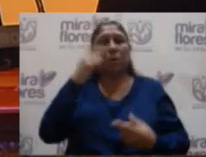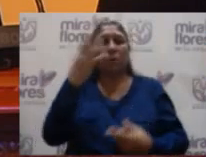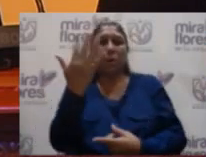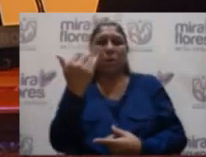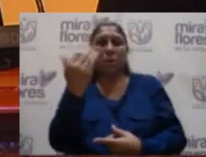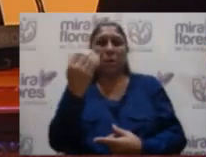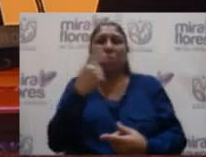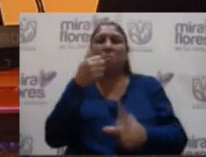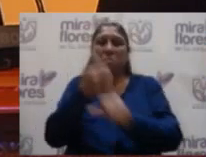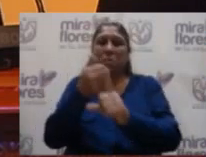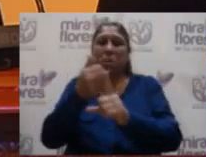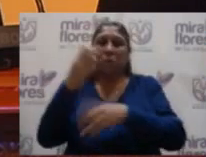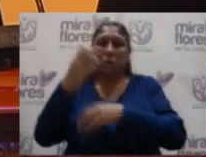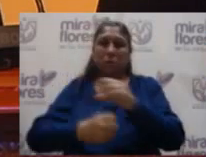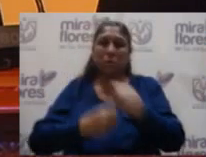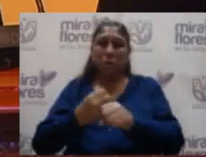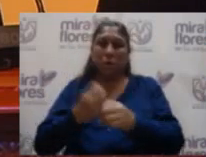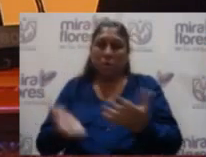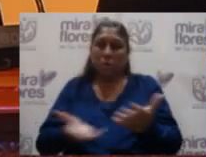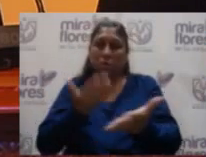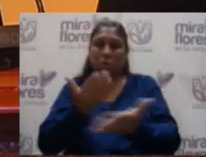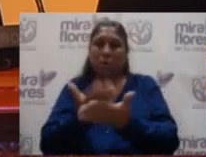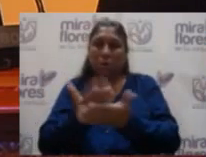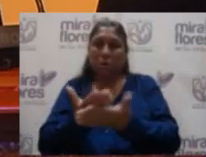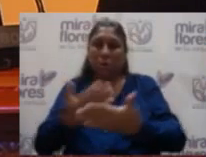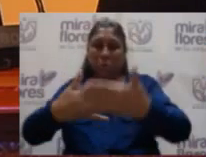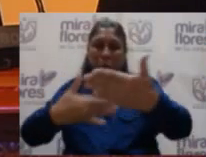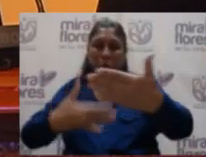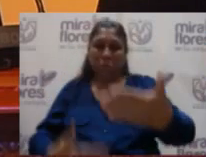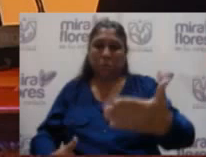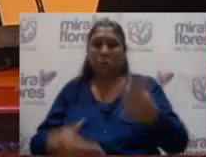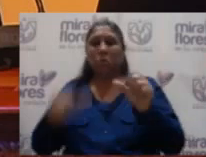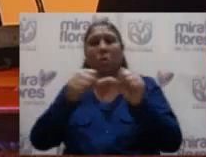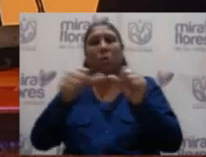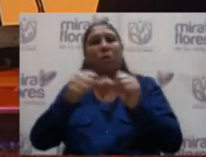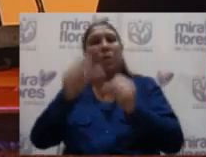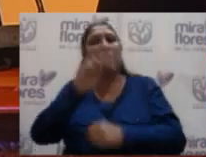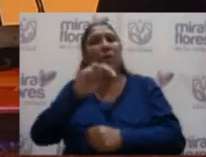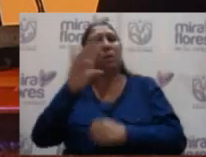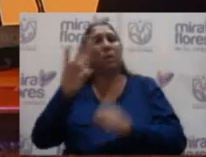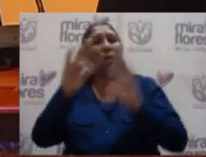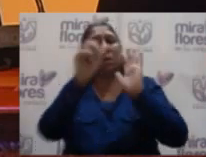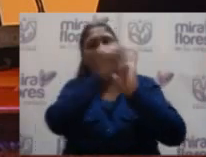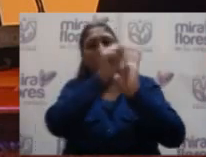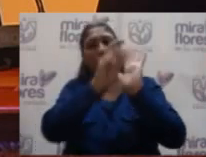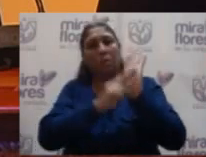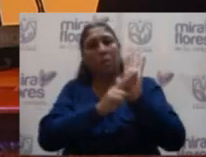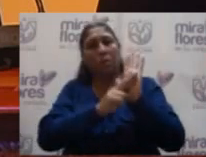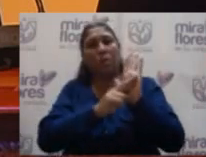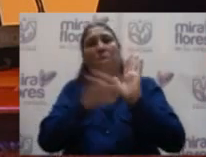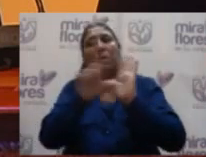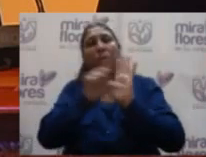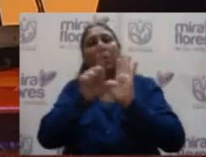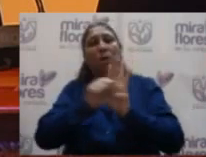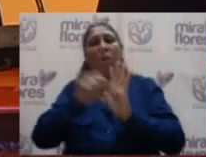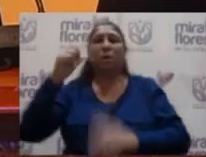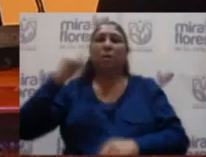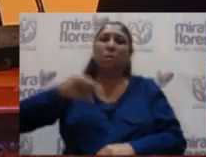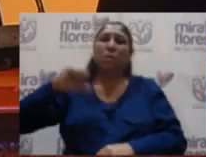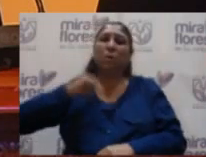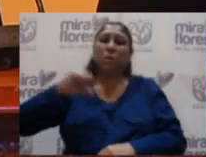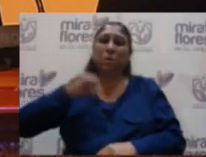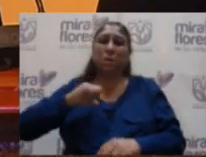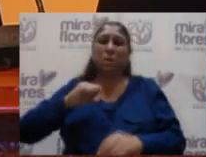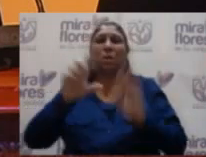del mismo año. Pedido que formulo al amparo de lo dispuesto por el numeral 27 del artículo 9 de la Ley Orgánica de Municipalidades,